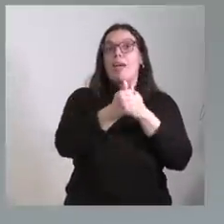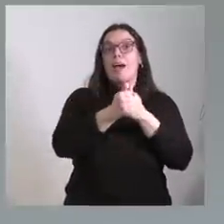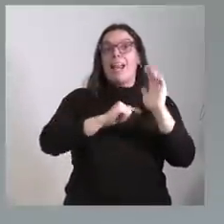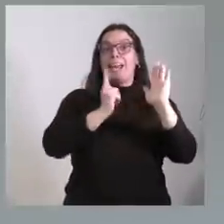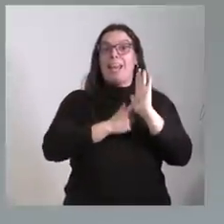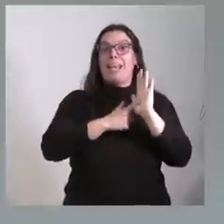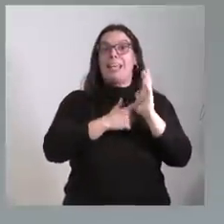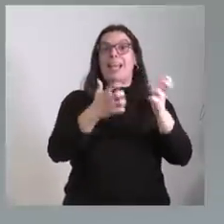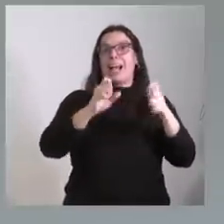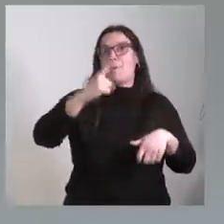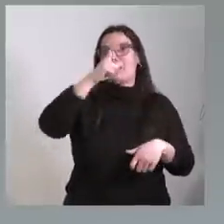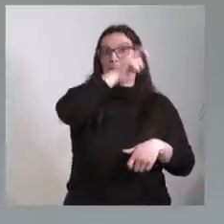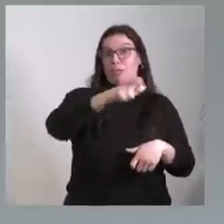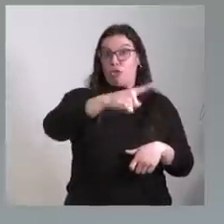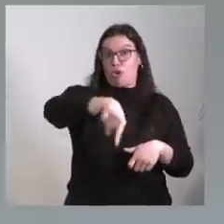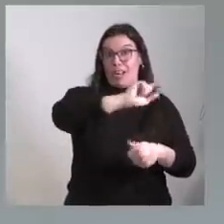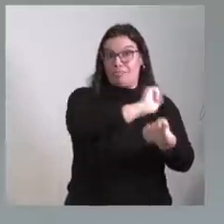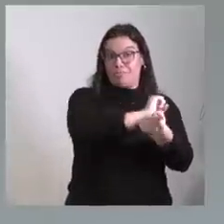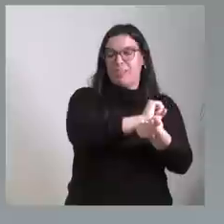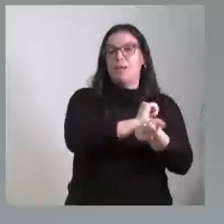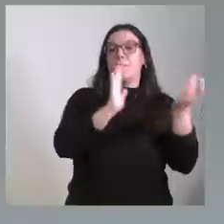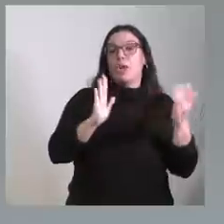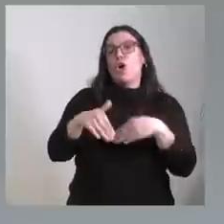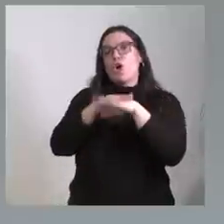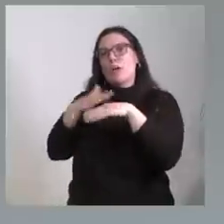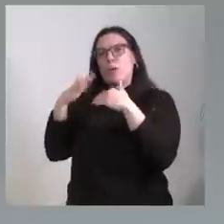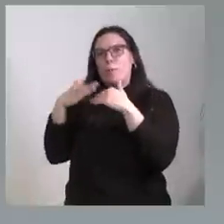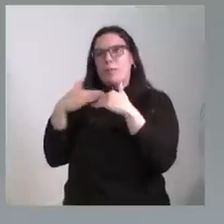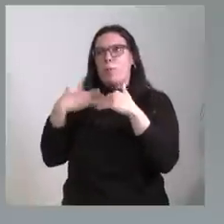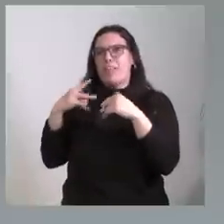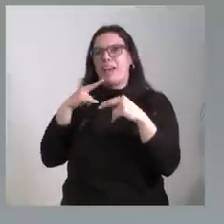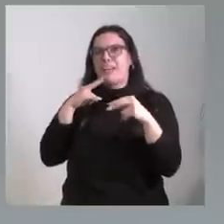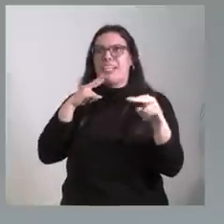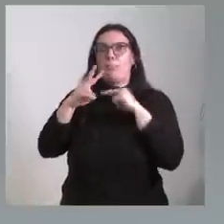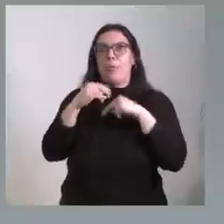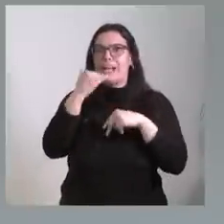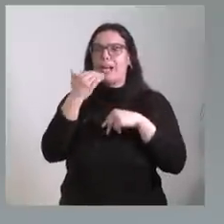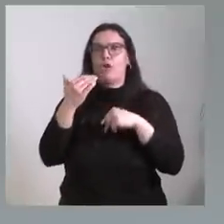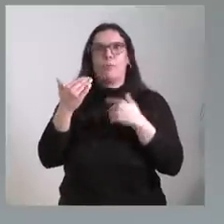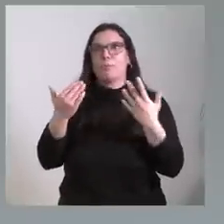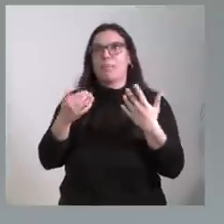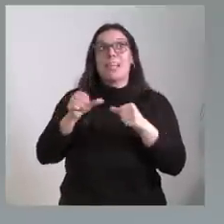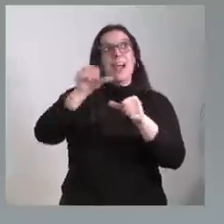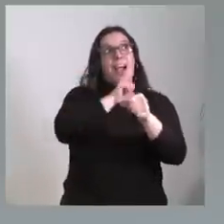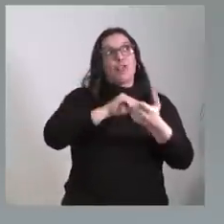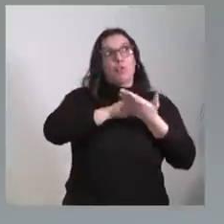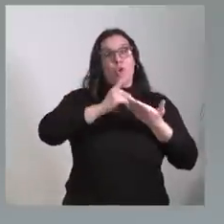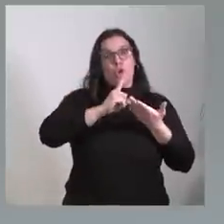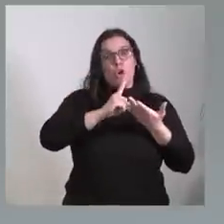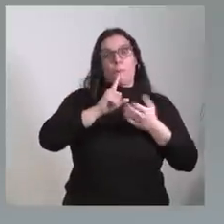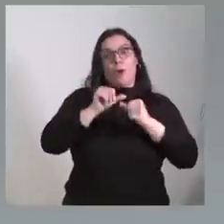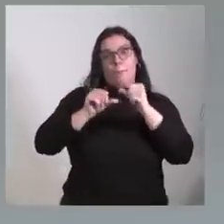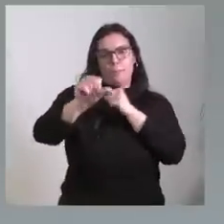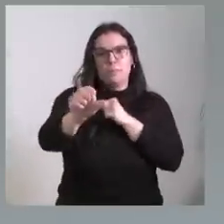tendría como elemento positivo que al menos el gobierno pudiera reaccionar y que aunque no pueda resolver el problema de pasado